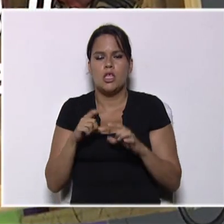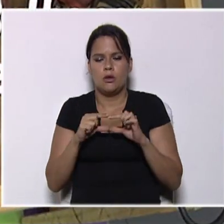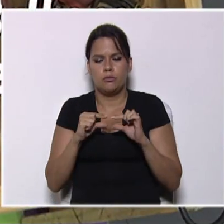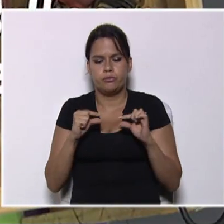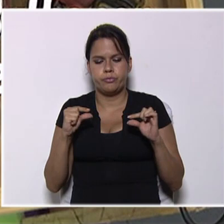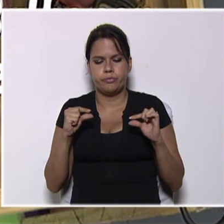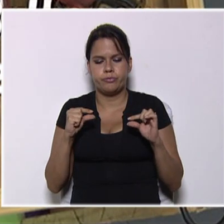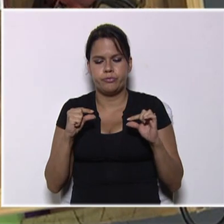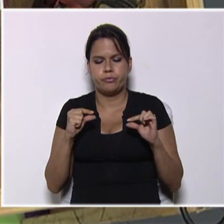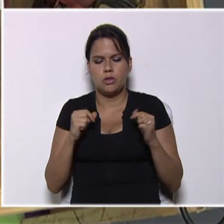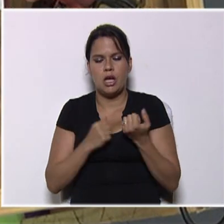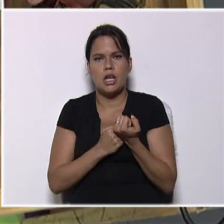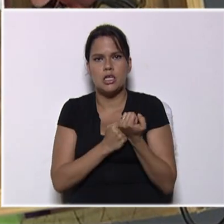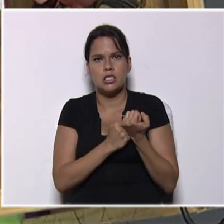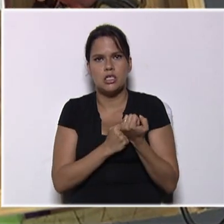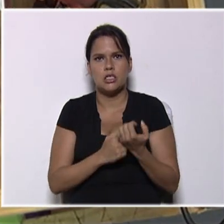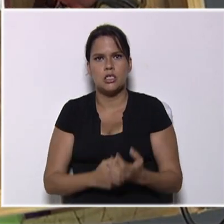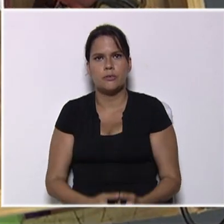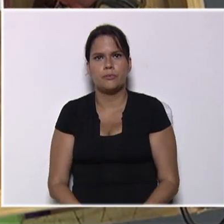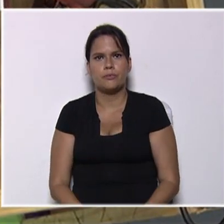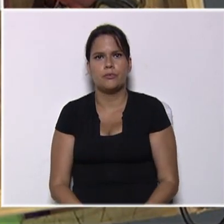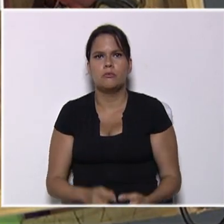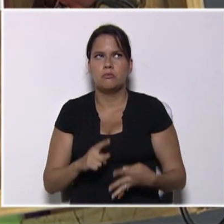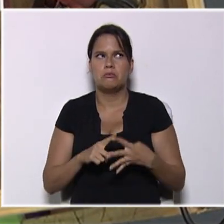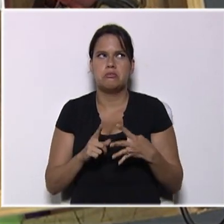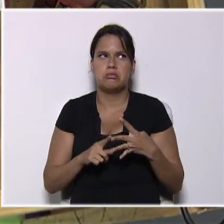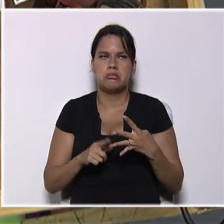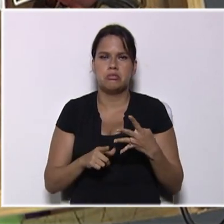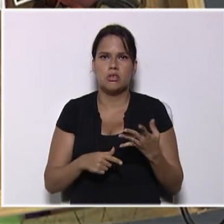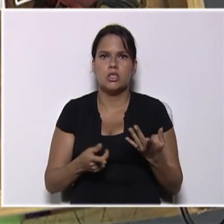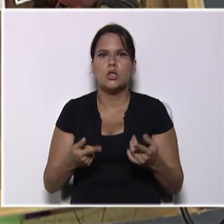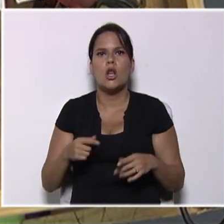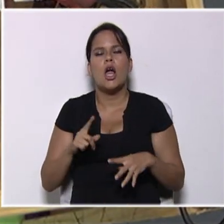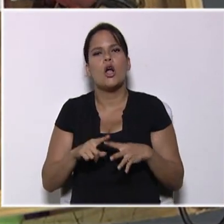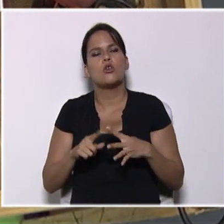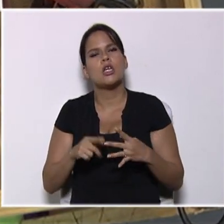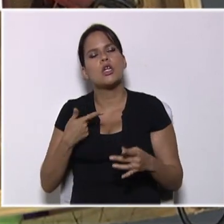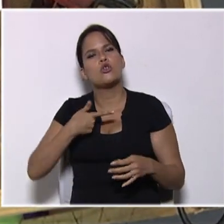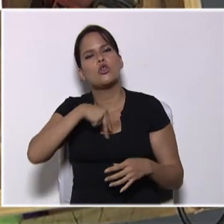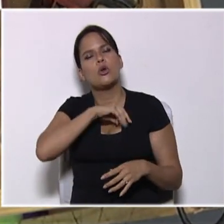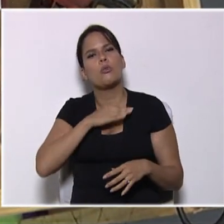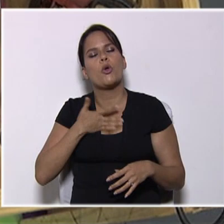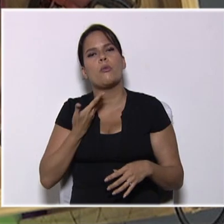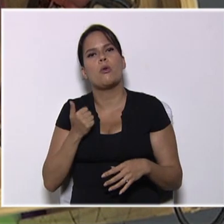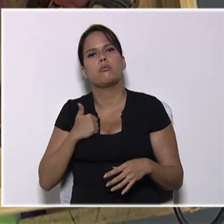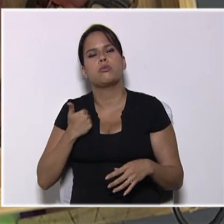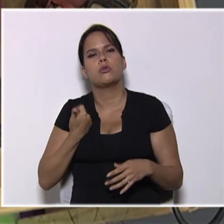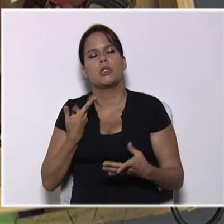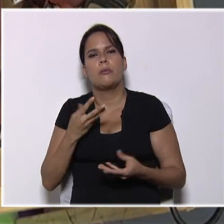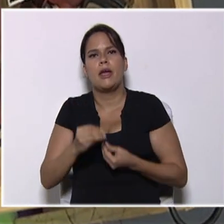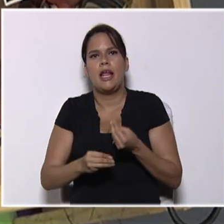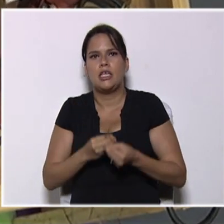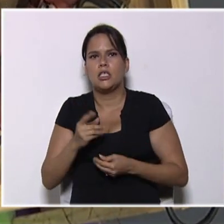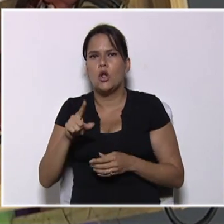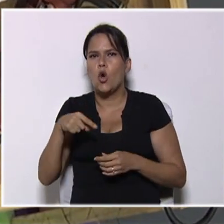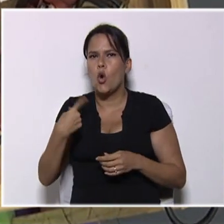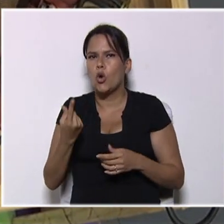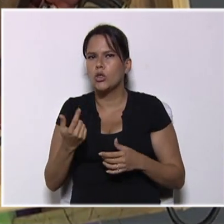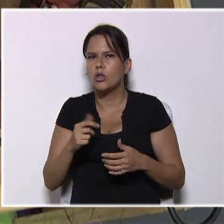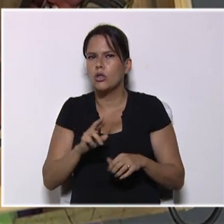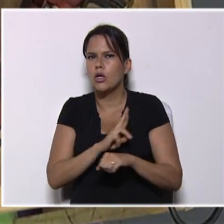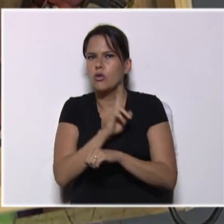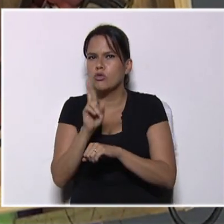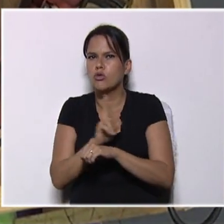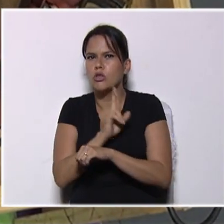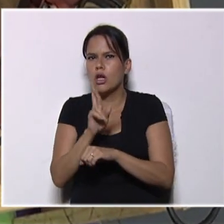resistencia, y ese tipo de cosas es lo que nosotros podemos aprovechar para el desarrollo de otras actividades. Es decir, yo no voy, porque